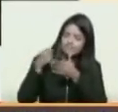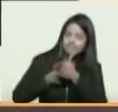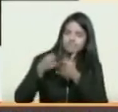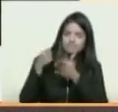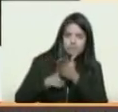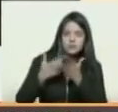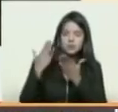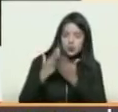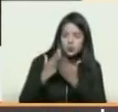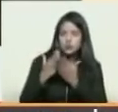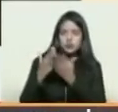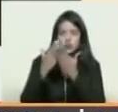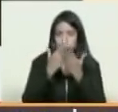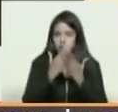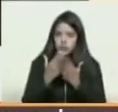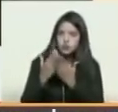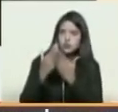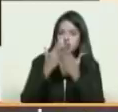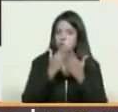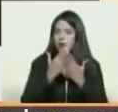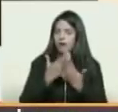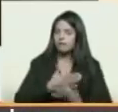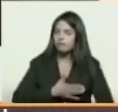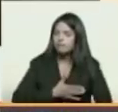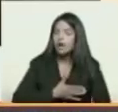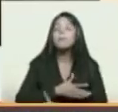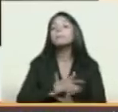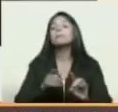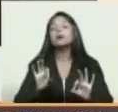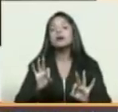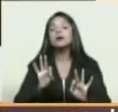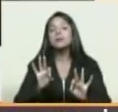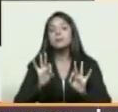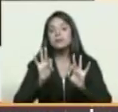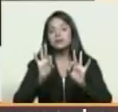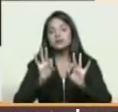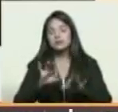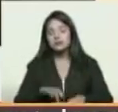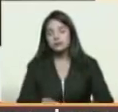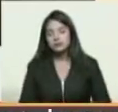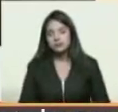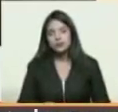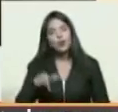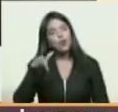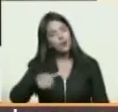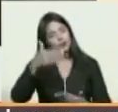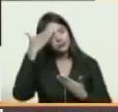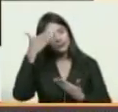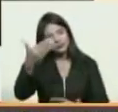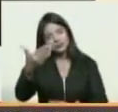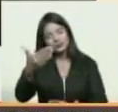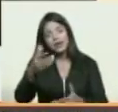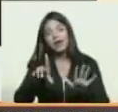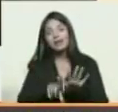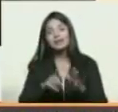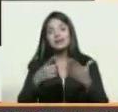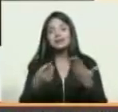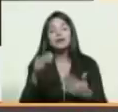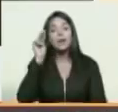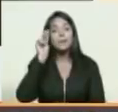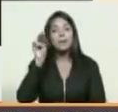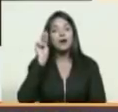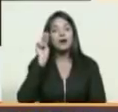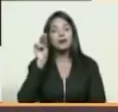su abnegación. Y especialmente hoy saludamos a 16 maestros y